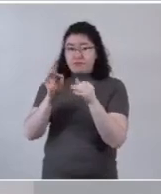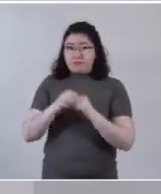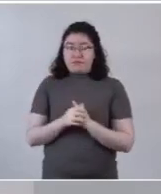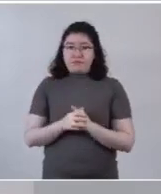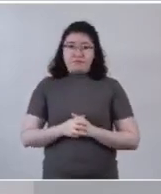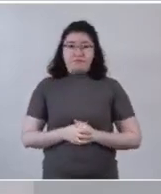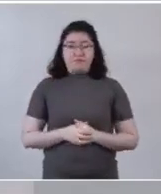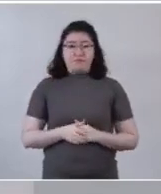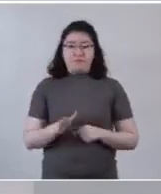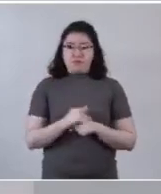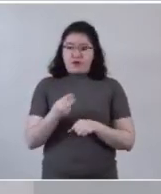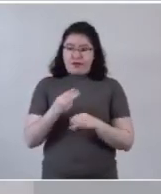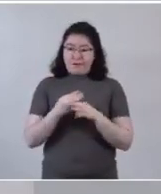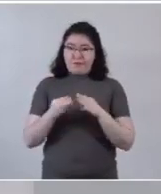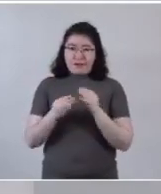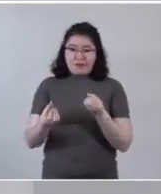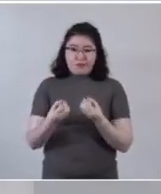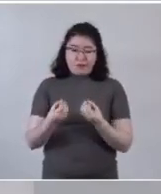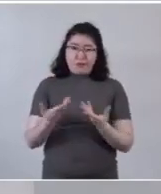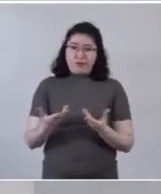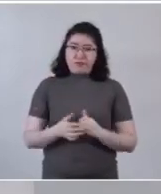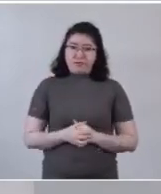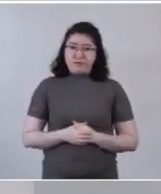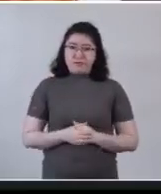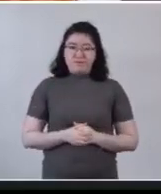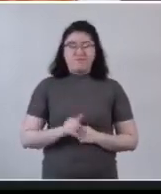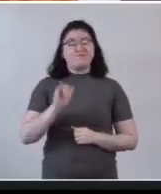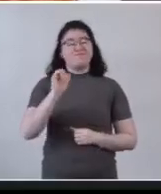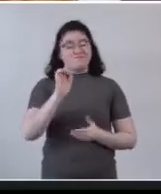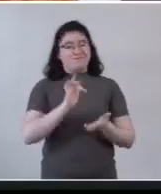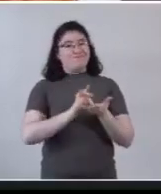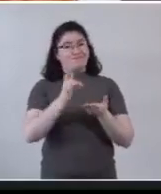aviones, ¿verdad? Okay. Sí, gracias,